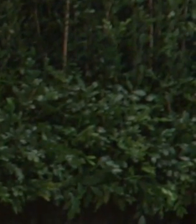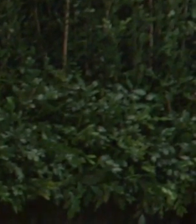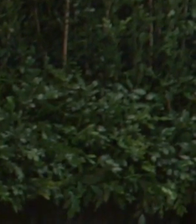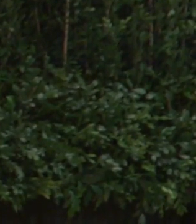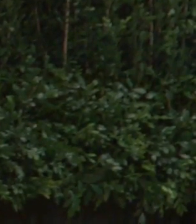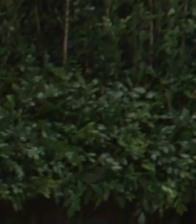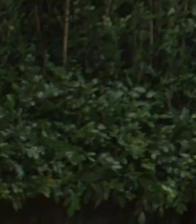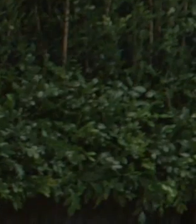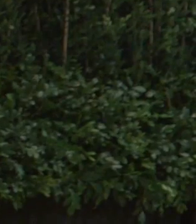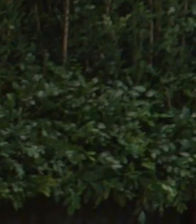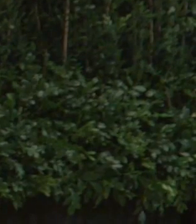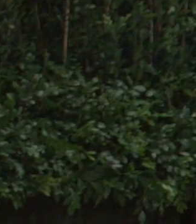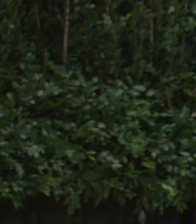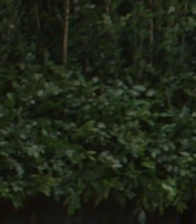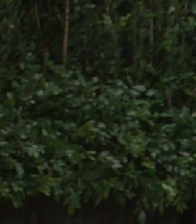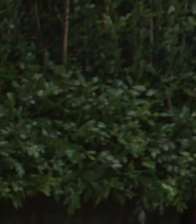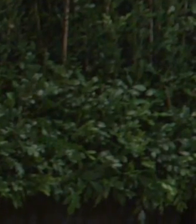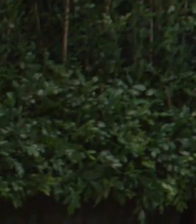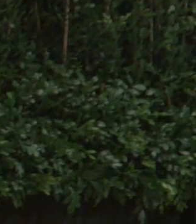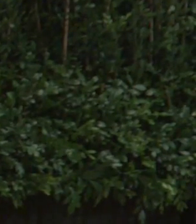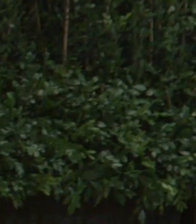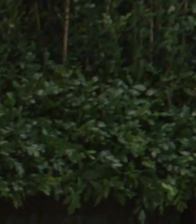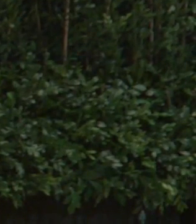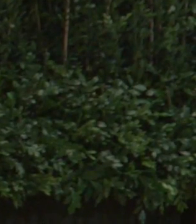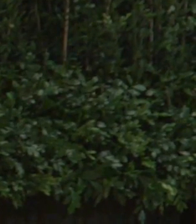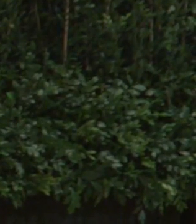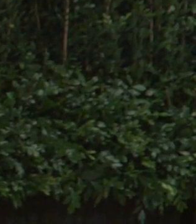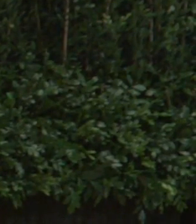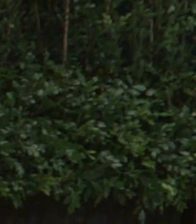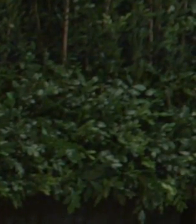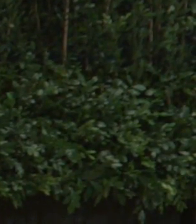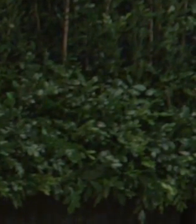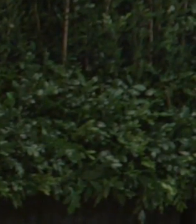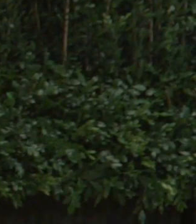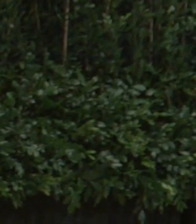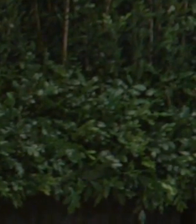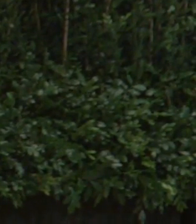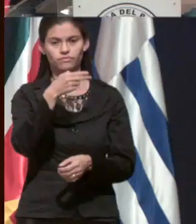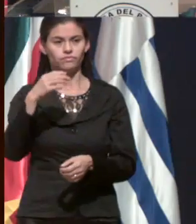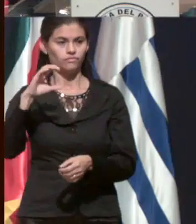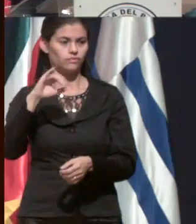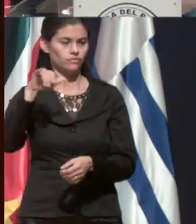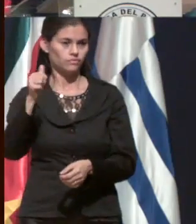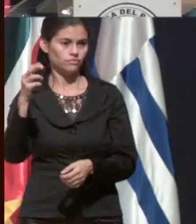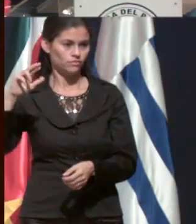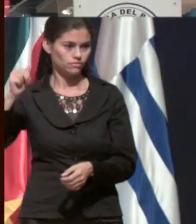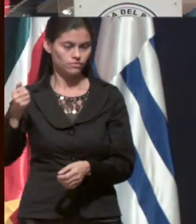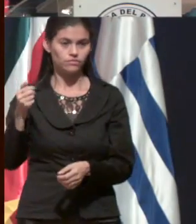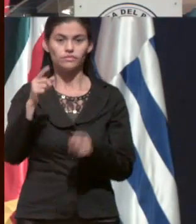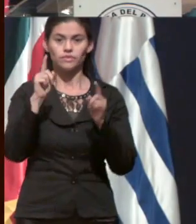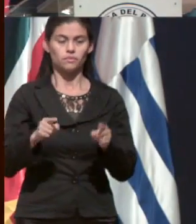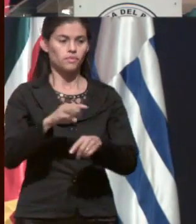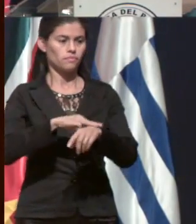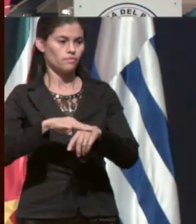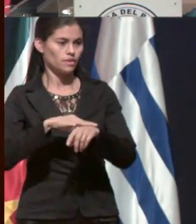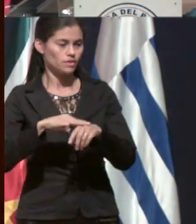el mensaje al excelentísimo señor presidente de la República del Paraguay, don Horacio Cartes Jara, al señor ministro